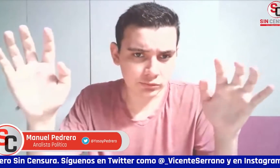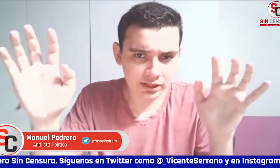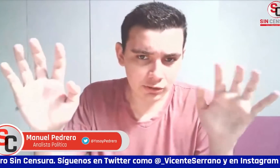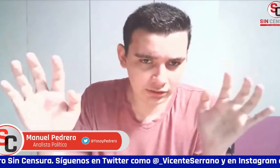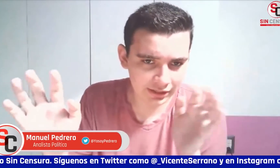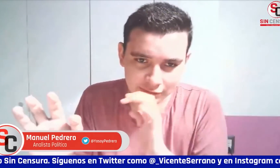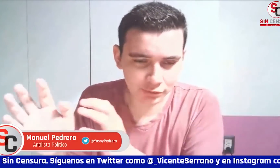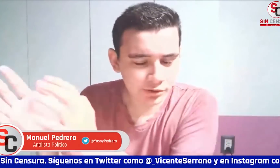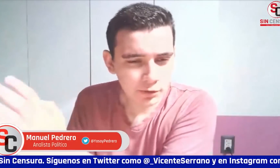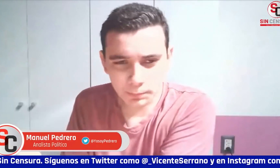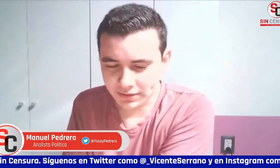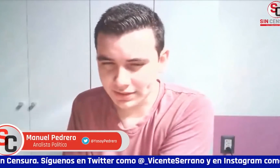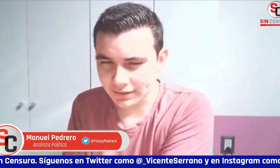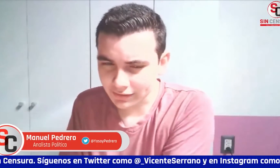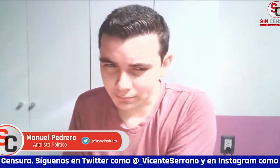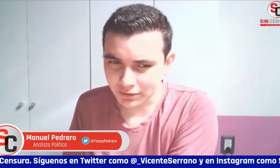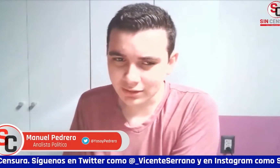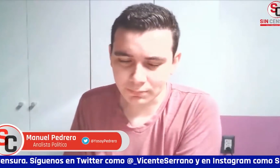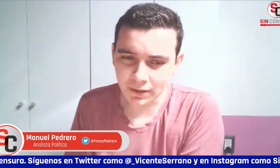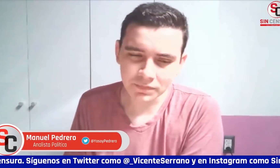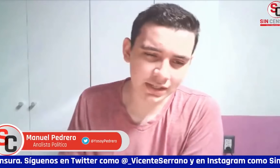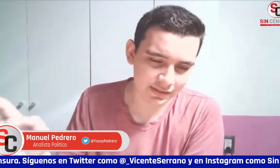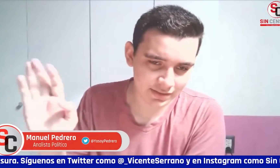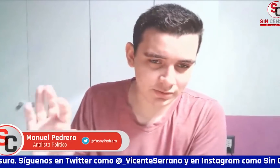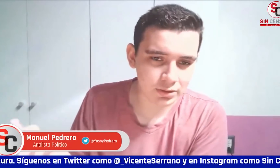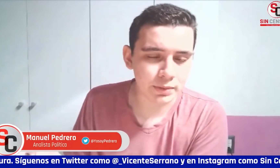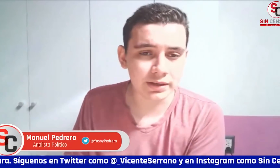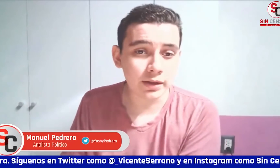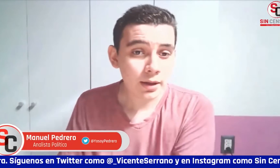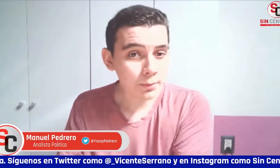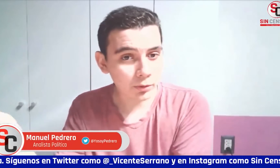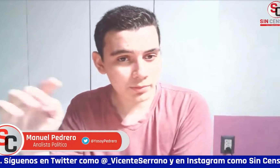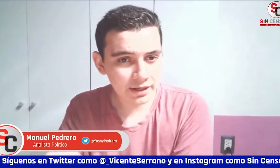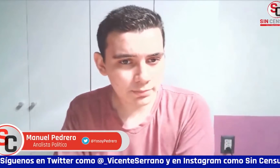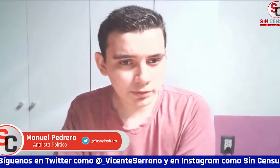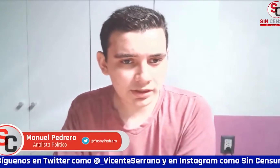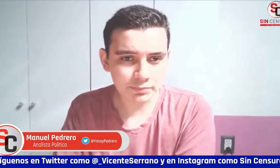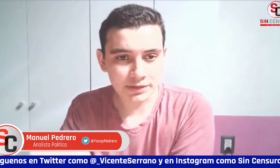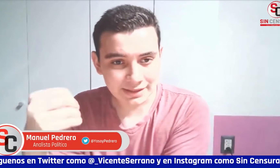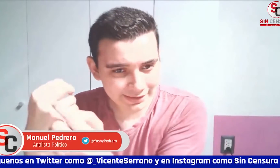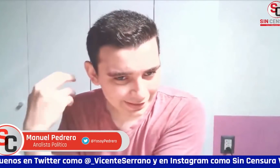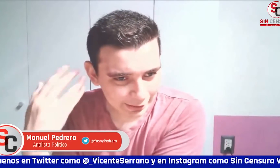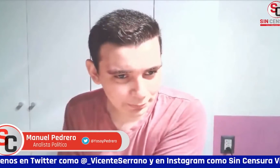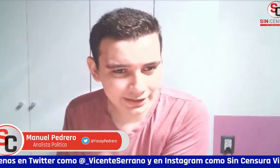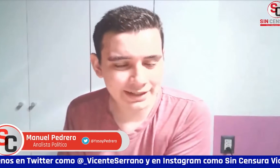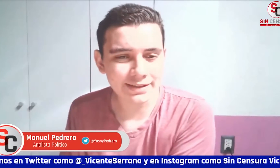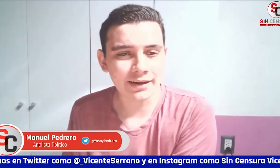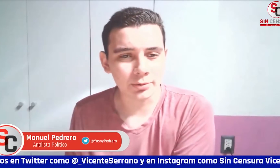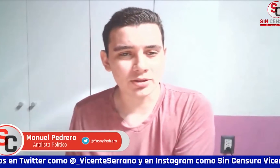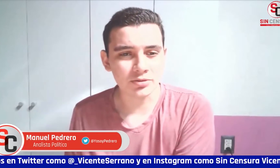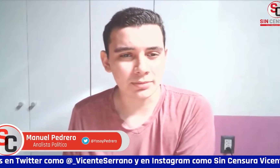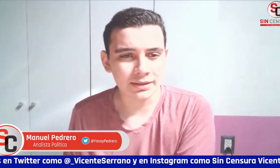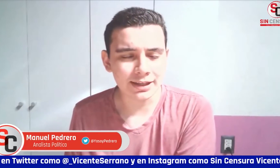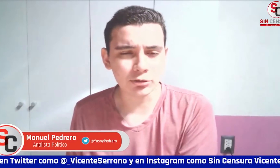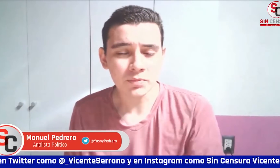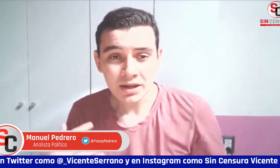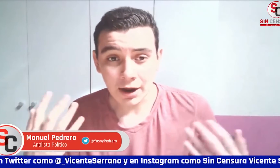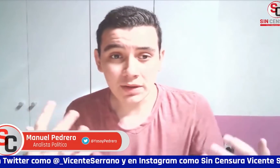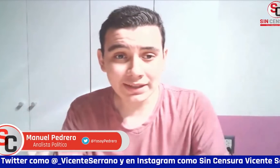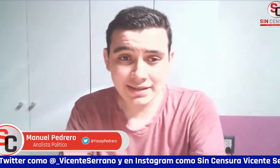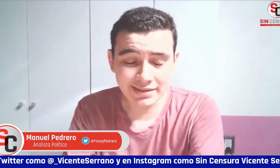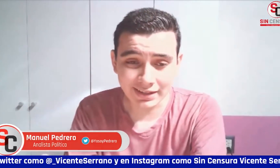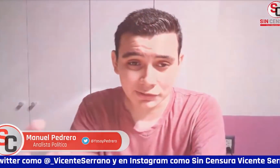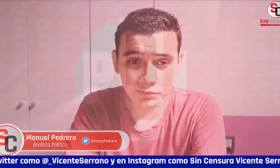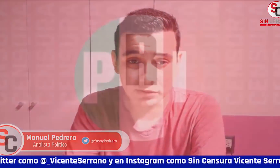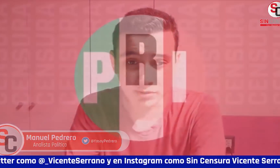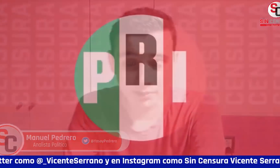que, por alguna loca razón, un presidente del PRI, del PAN, ya ni decimos del PRD, volviera al poder, pues tendría que aplicarse la revocación de mandato.